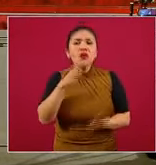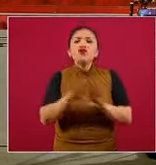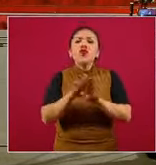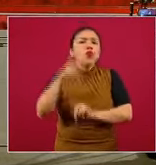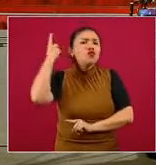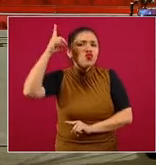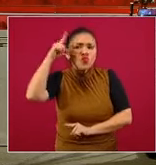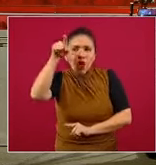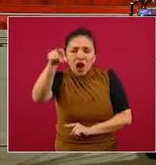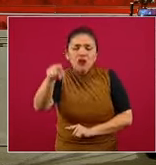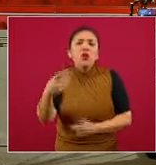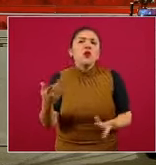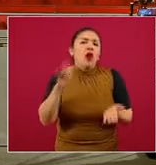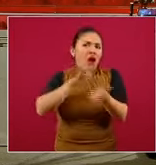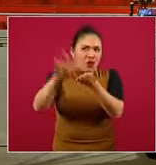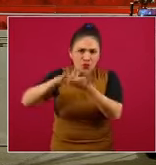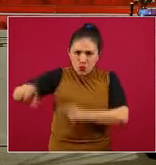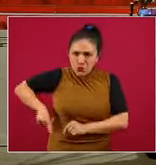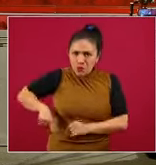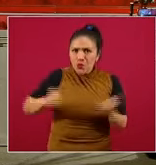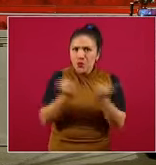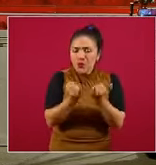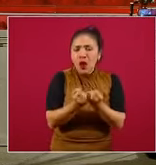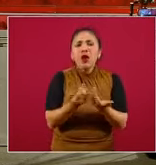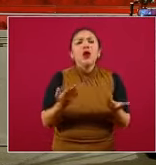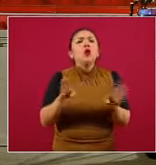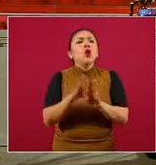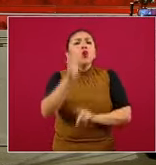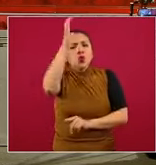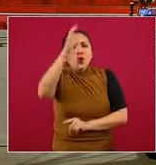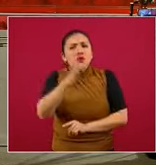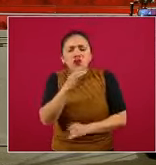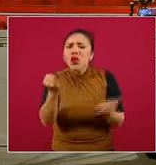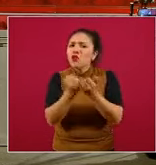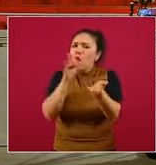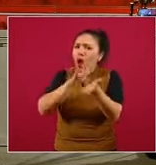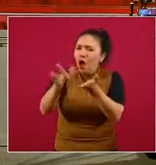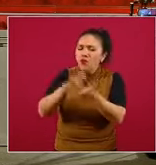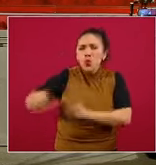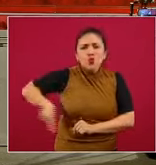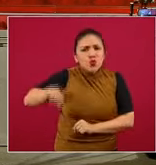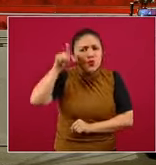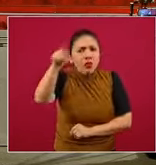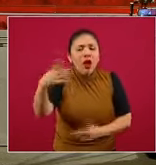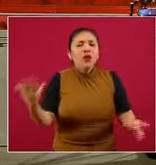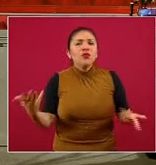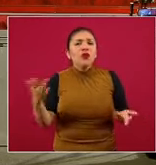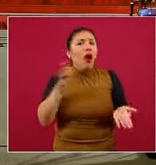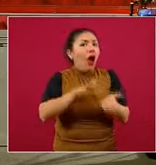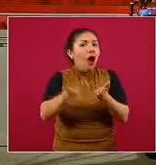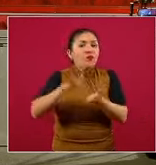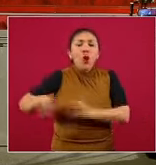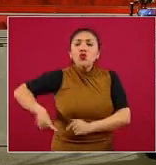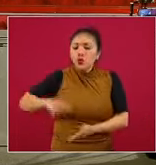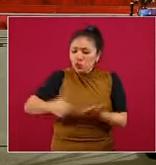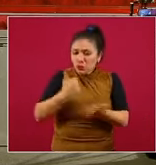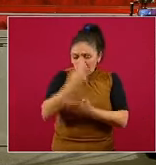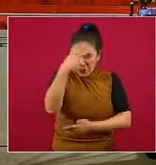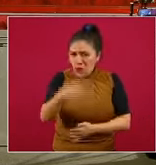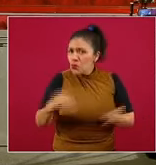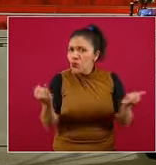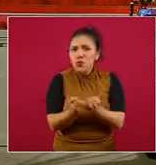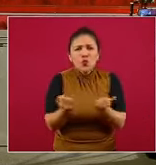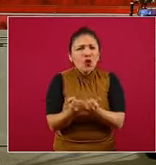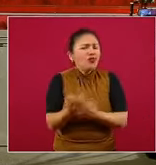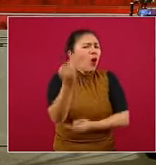en Durango, apoyar al gobierno de Durango, lo que estamos haciendo en Coahuila, apoyar al gobierno de Coahuila, apoyar al gobierno de la Ciudad de México,